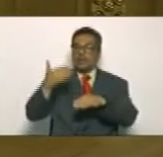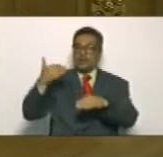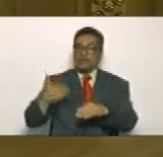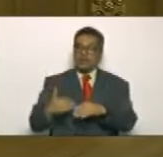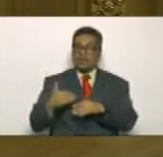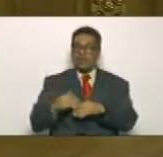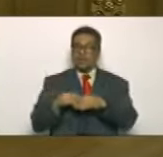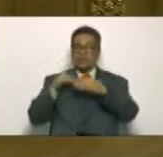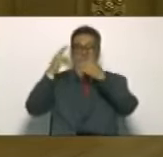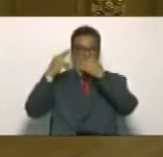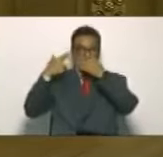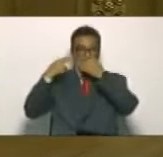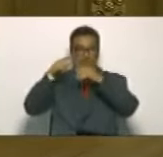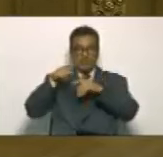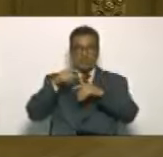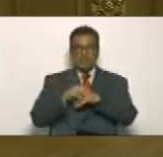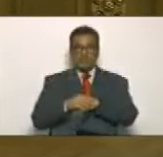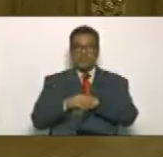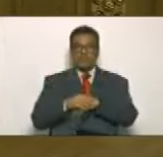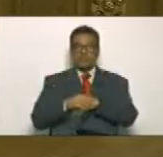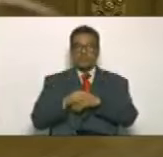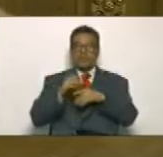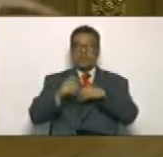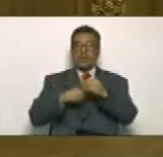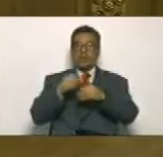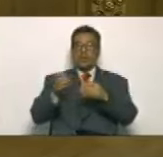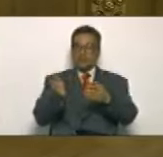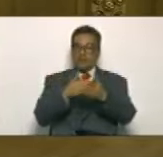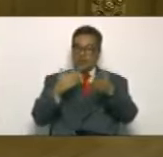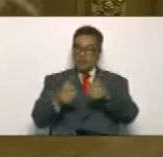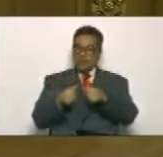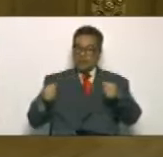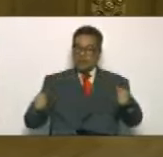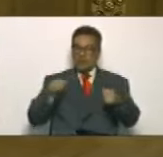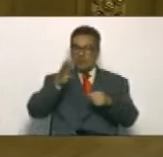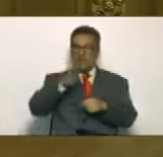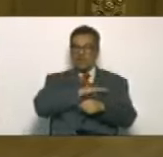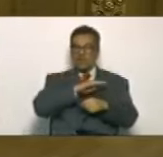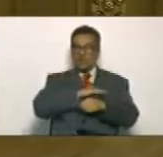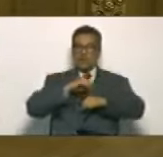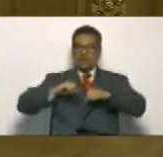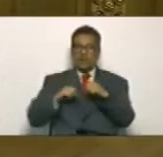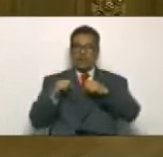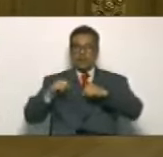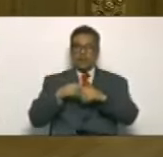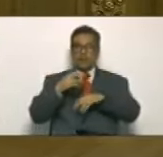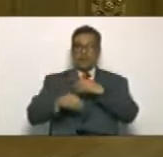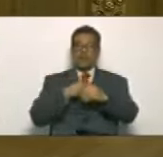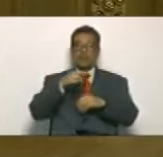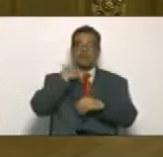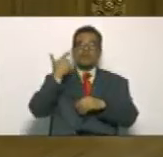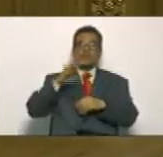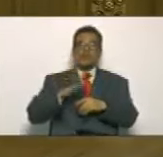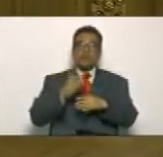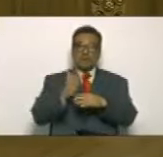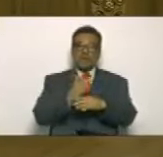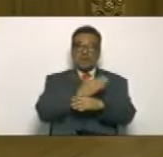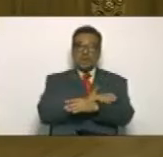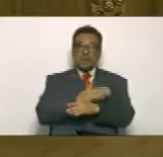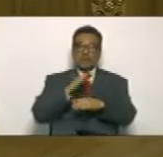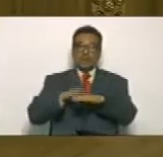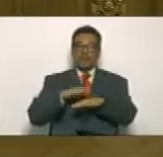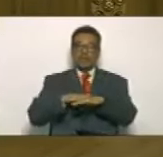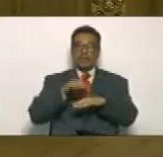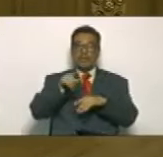una conspiración, cuando periódicos y publicaciones de la propia Bogotá publicaban su muerte días antes de que hubiese